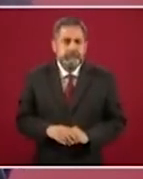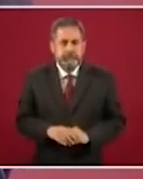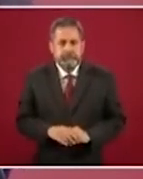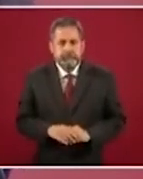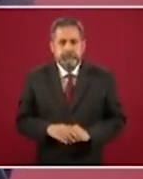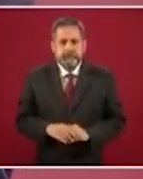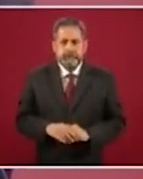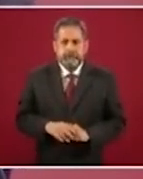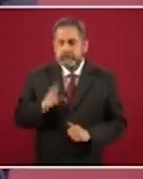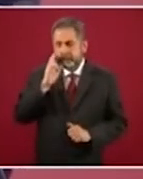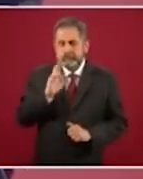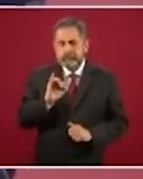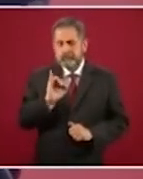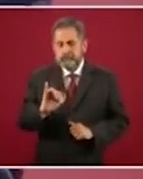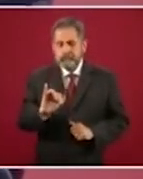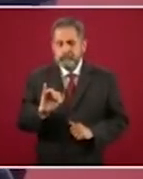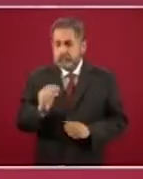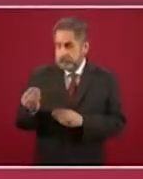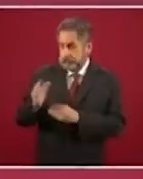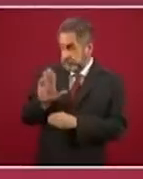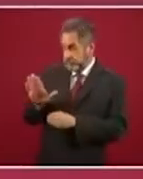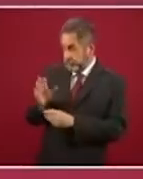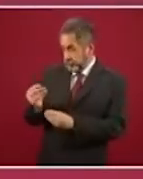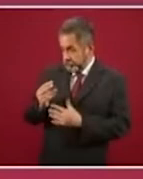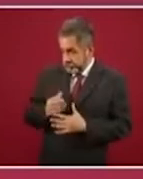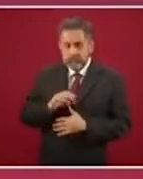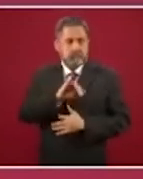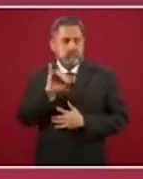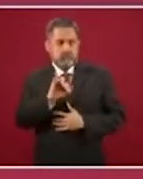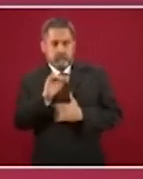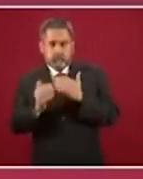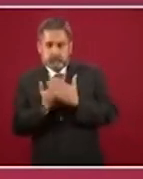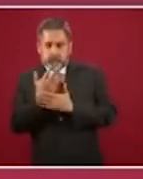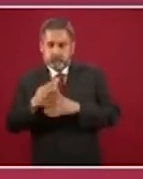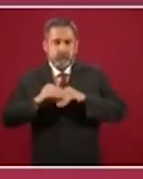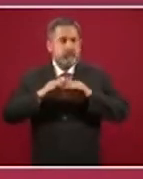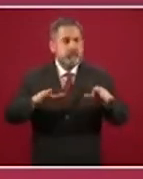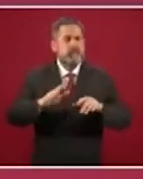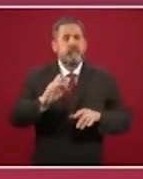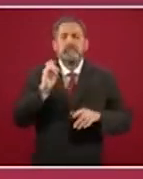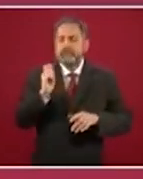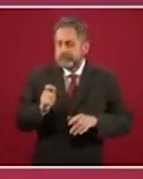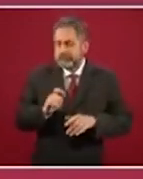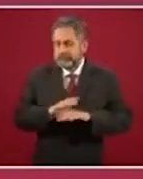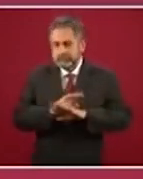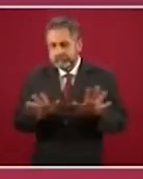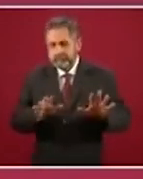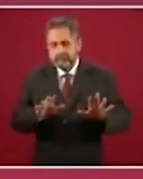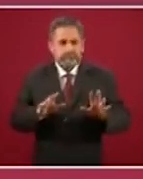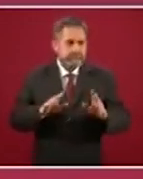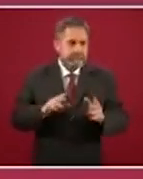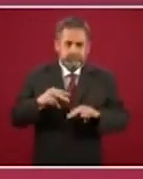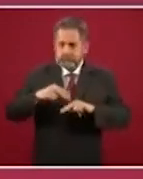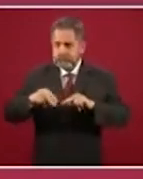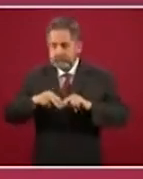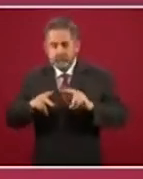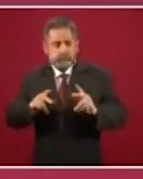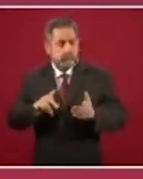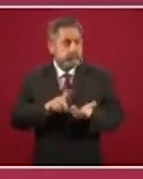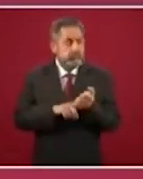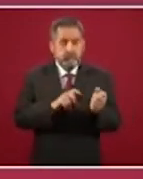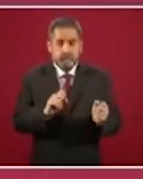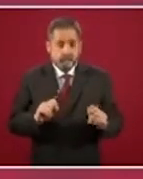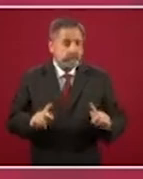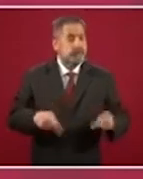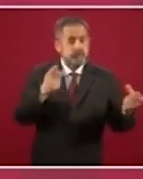si tengo el informe el jueves les digo que creen ya hay tantos compromisos de